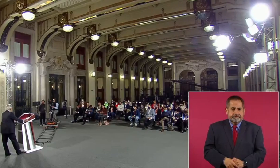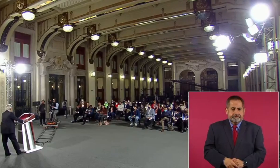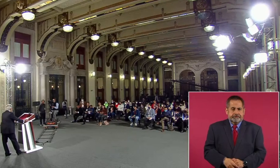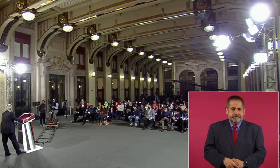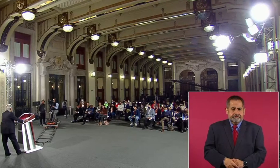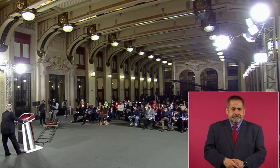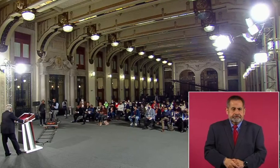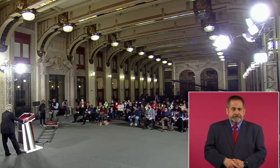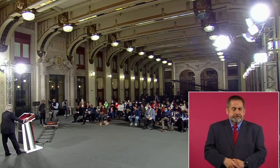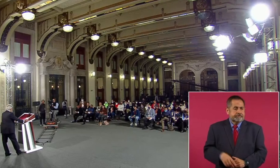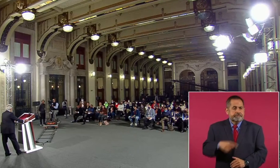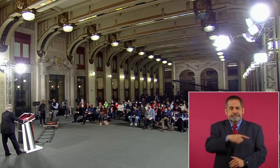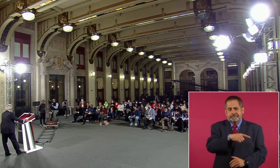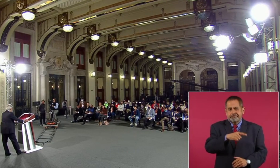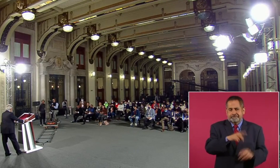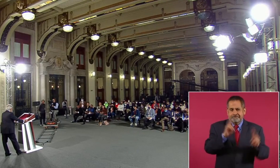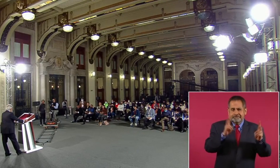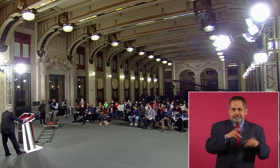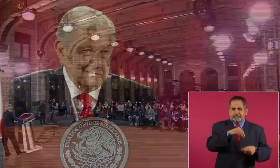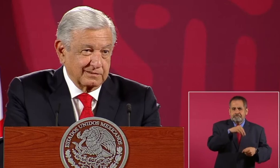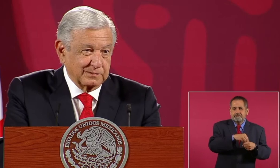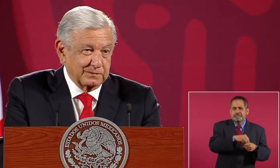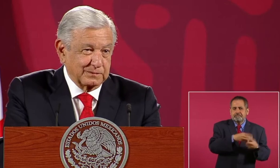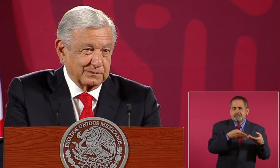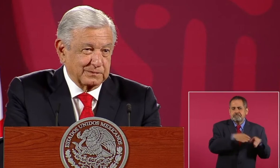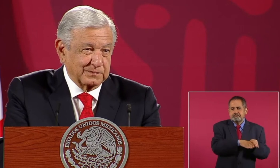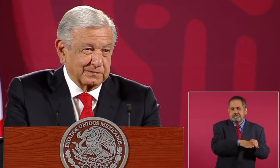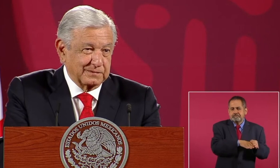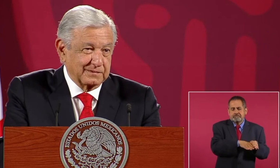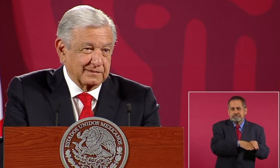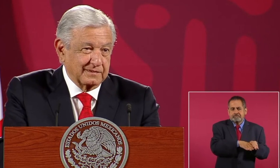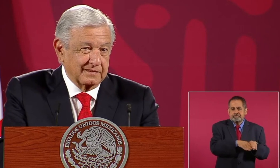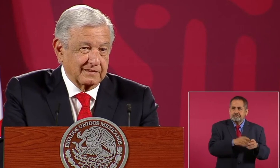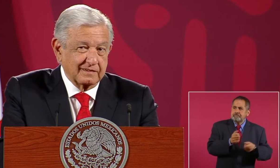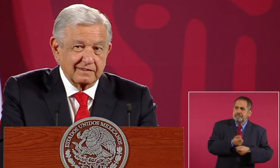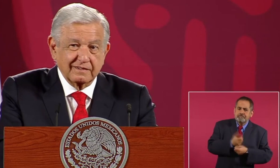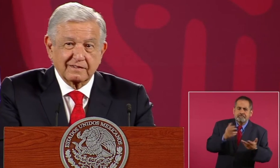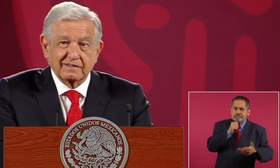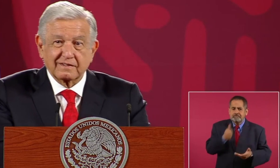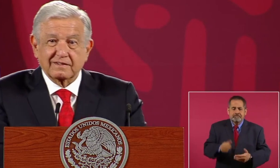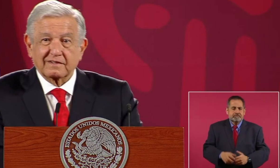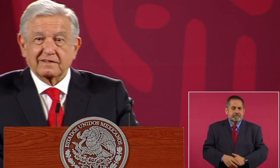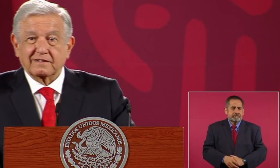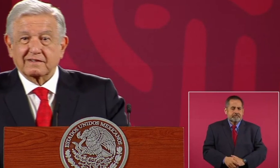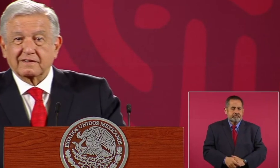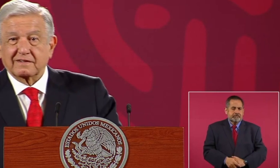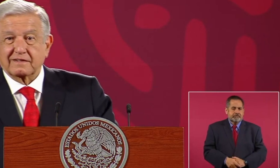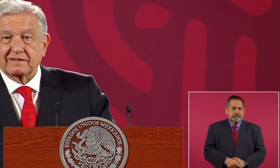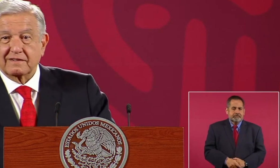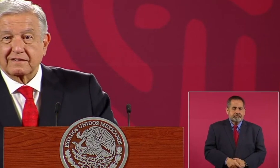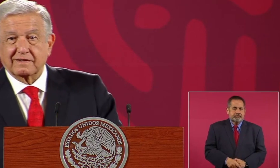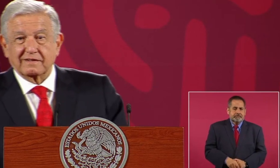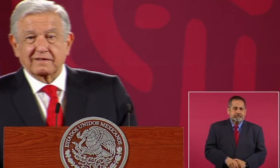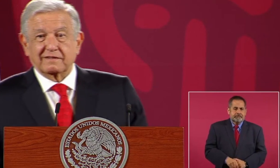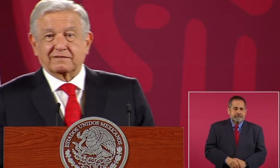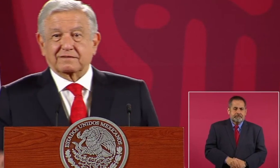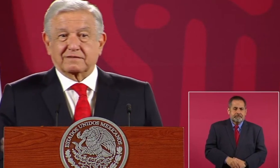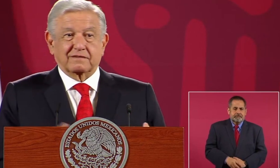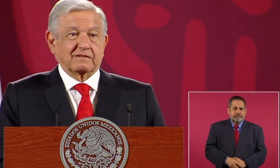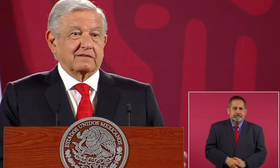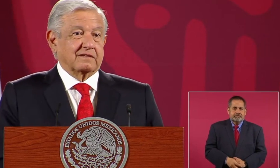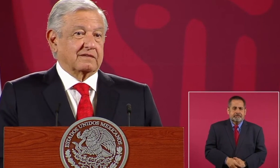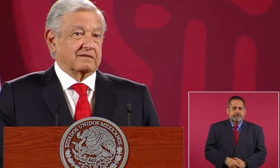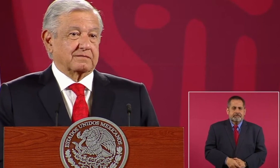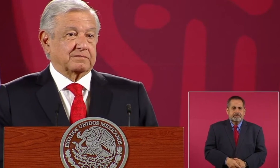específico México. Y como toda lengua en México, como toda lengua, existen regionalismos. Así como nosotros en el español,